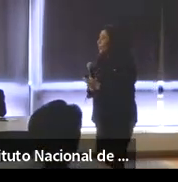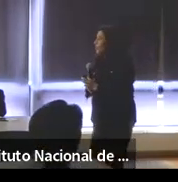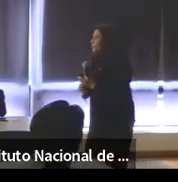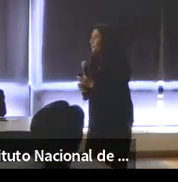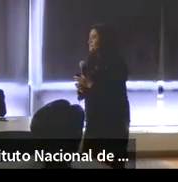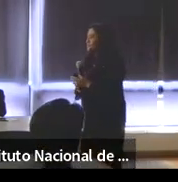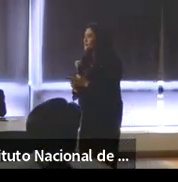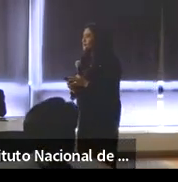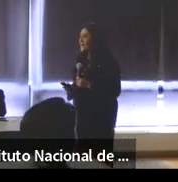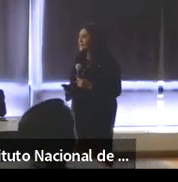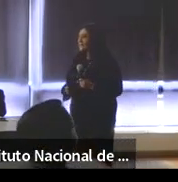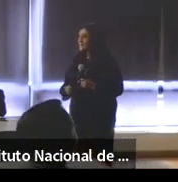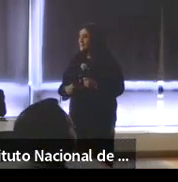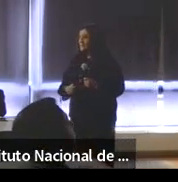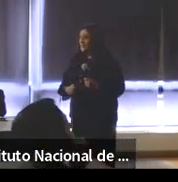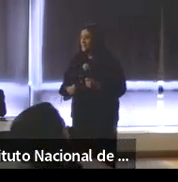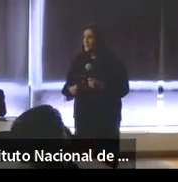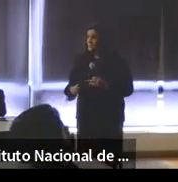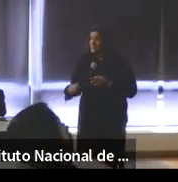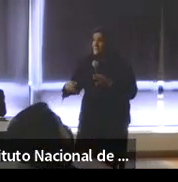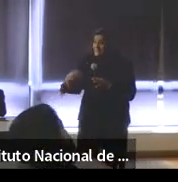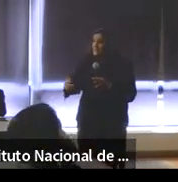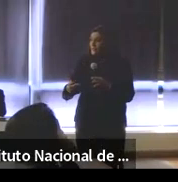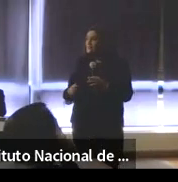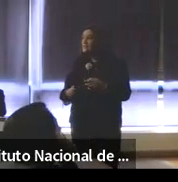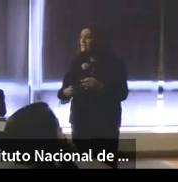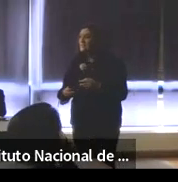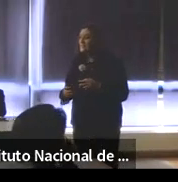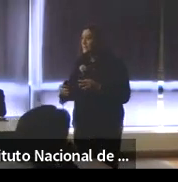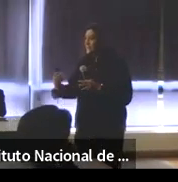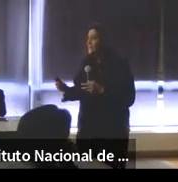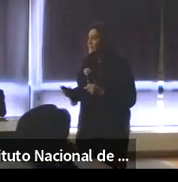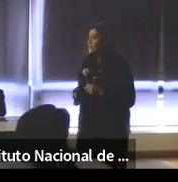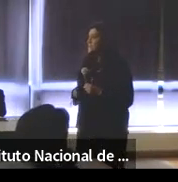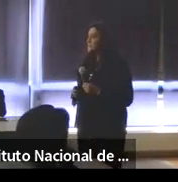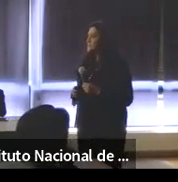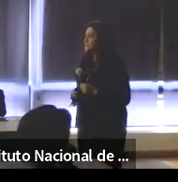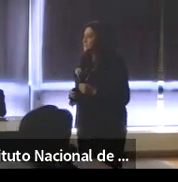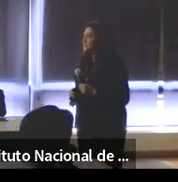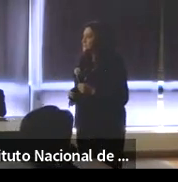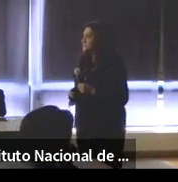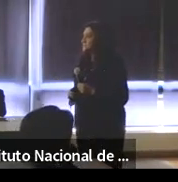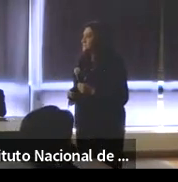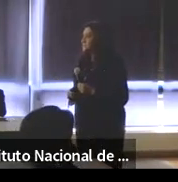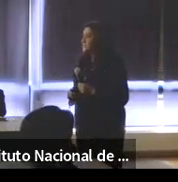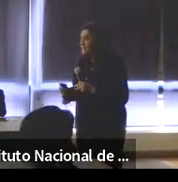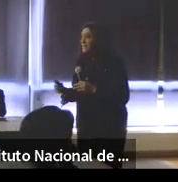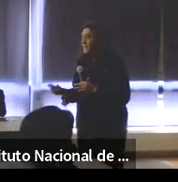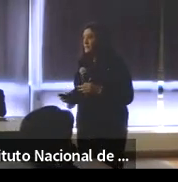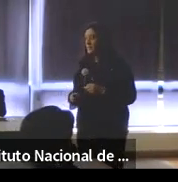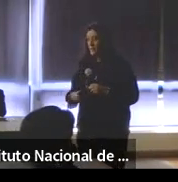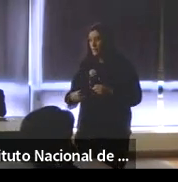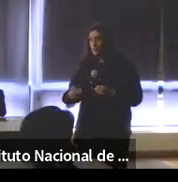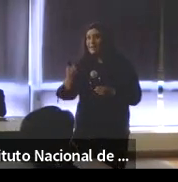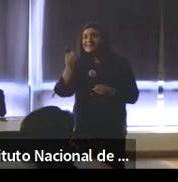cómo lo puedes solucionar no entonces estas organizaciones resilientes tienen que ver con eso tienen